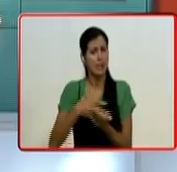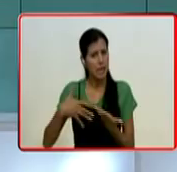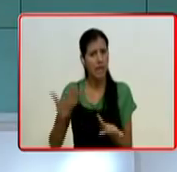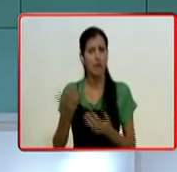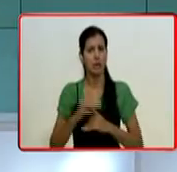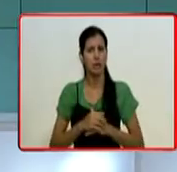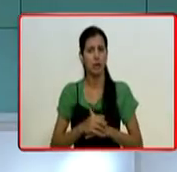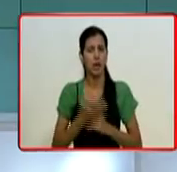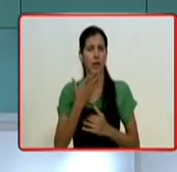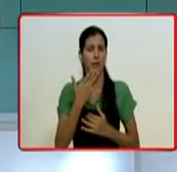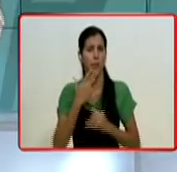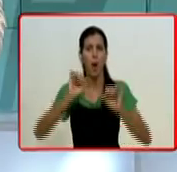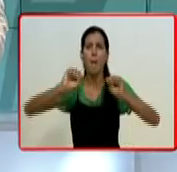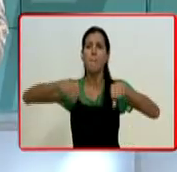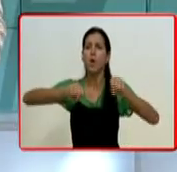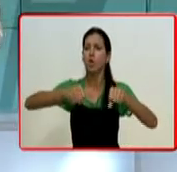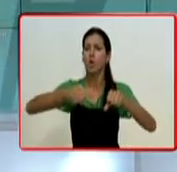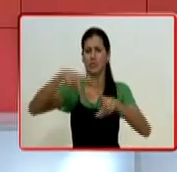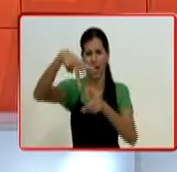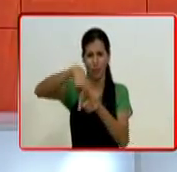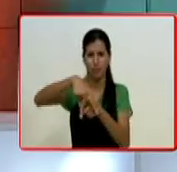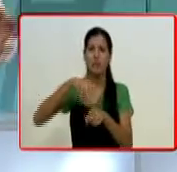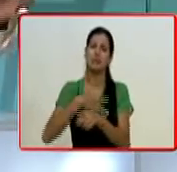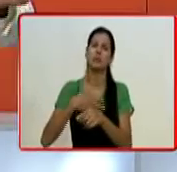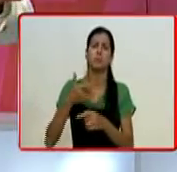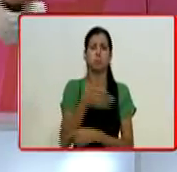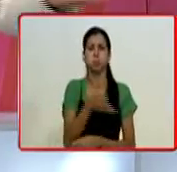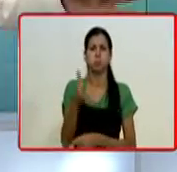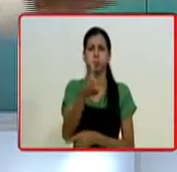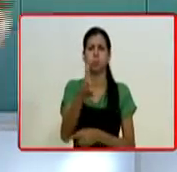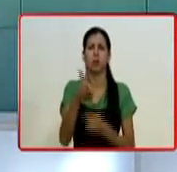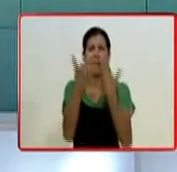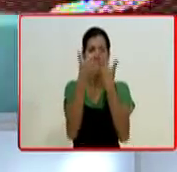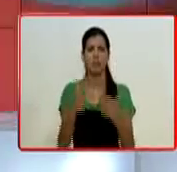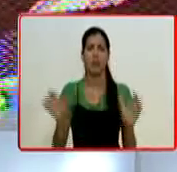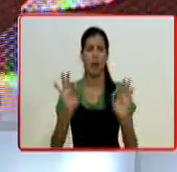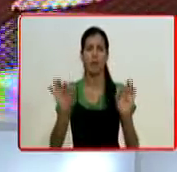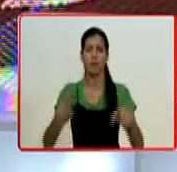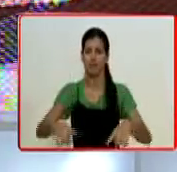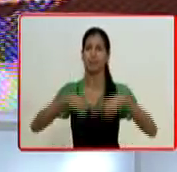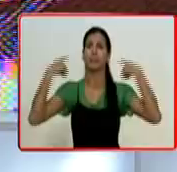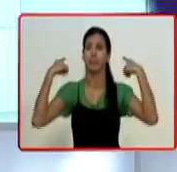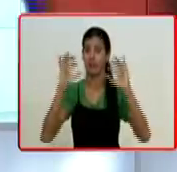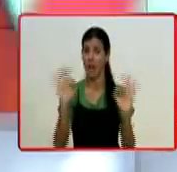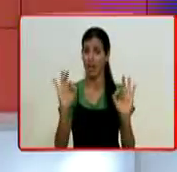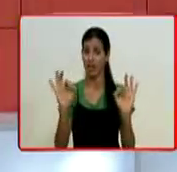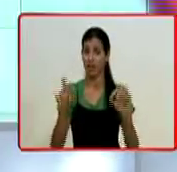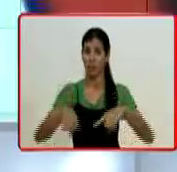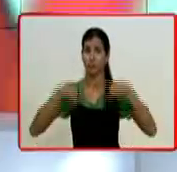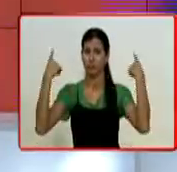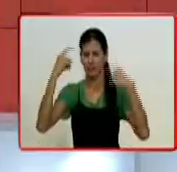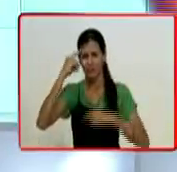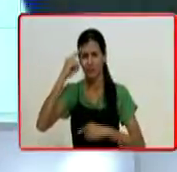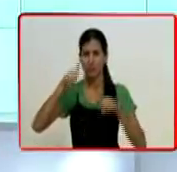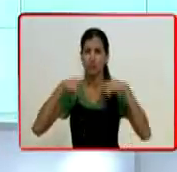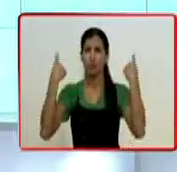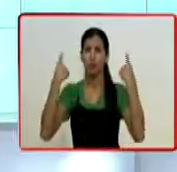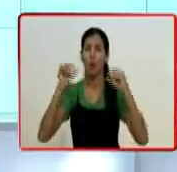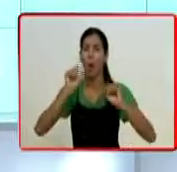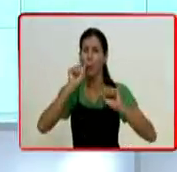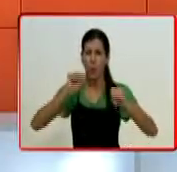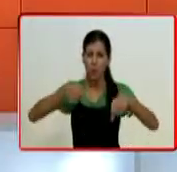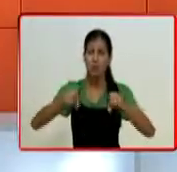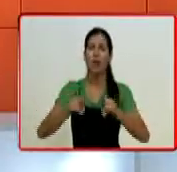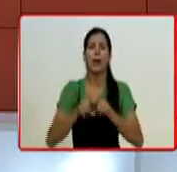En el caso de los motorizados, quieren poder transitar libremente sin que haya una guaya que lo degolle. En el